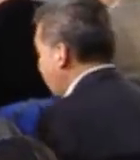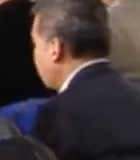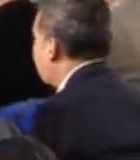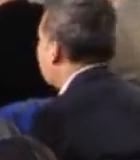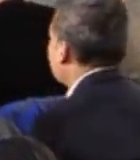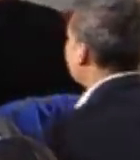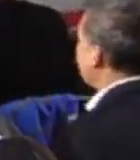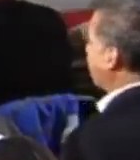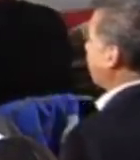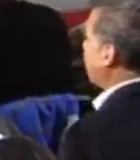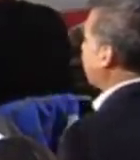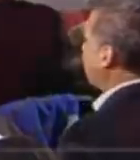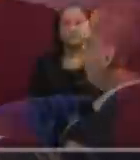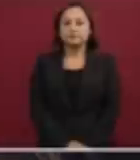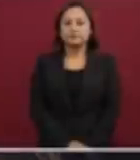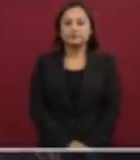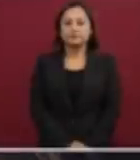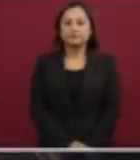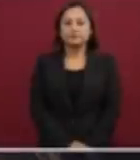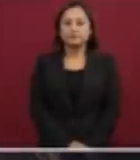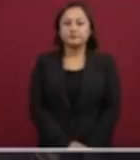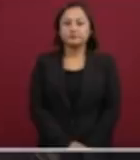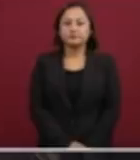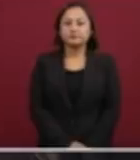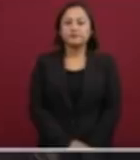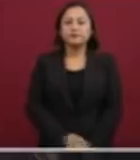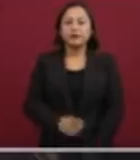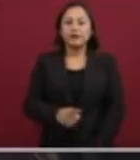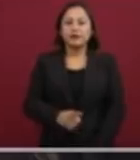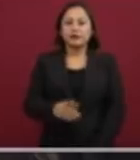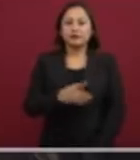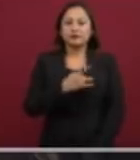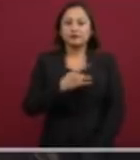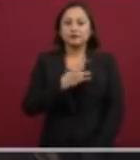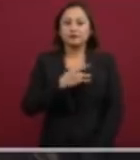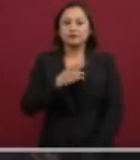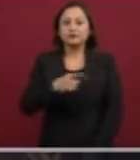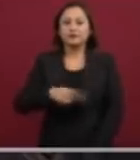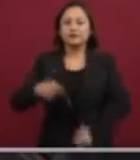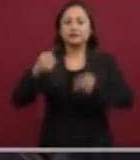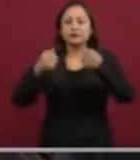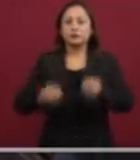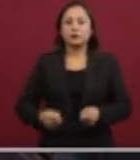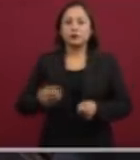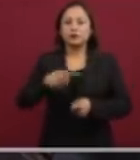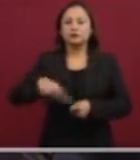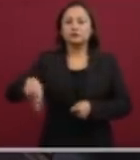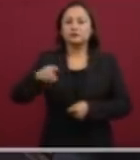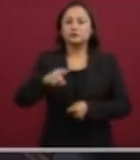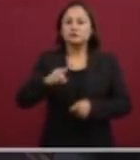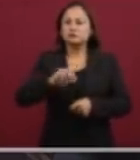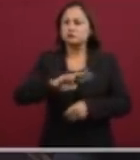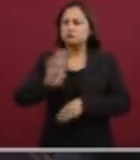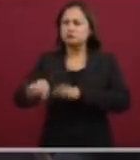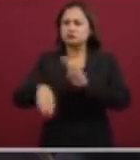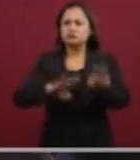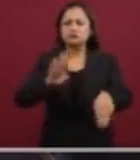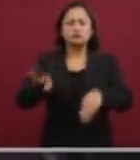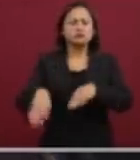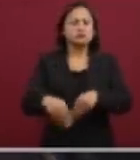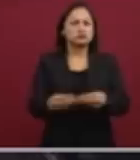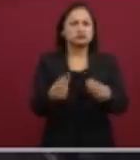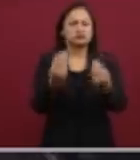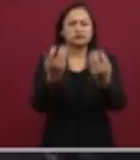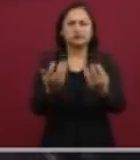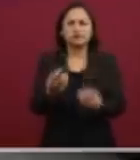MX. En México, el problema central de la inseguridad y sus decenas de miles de muertos en los últimos años no está